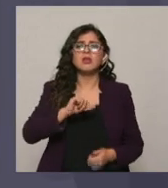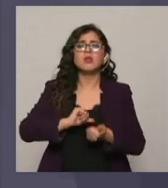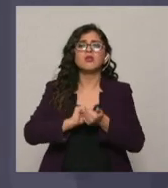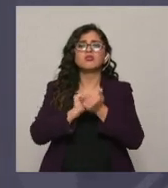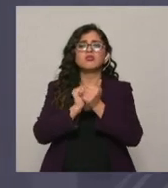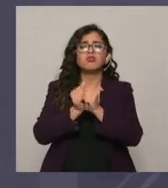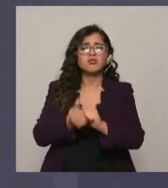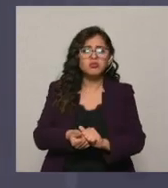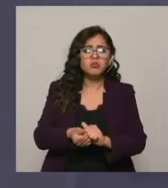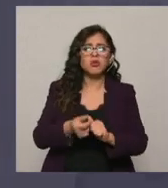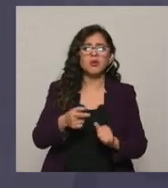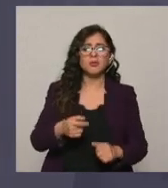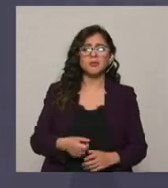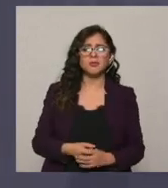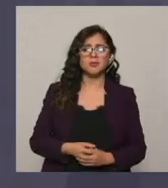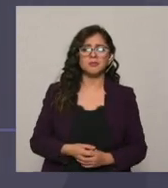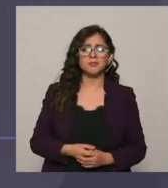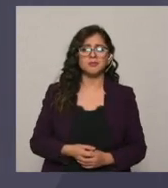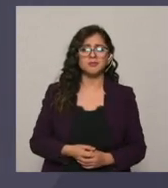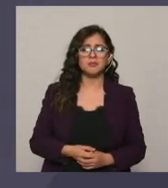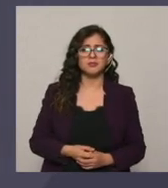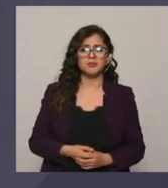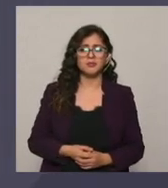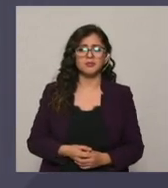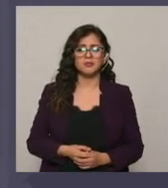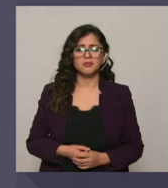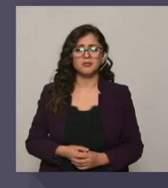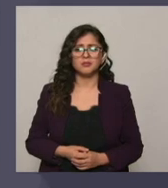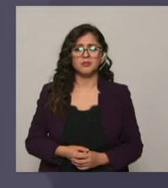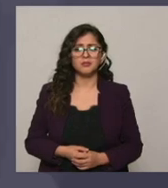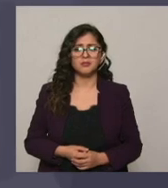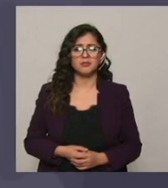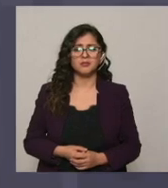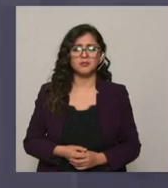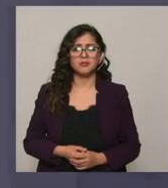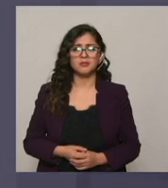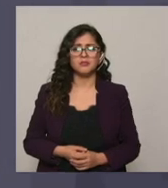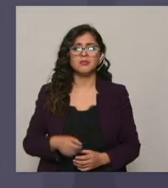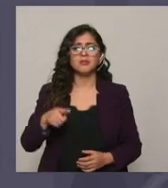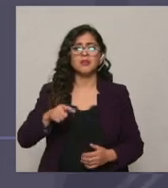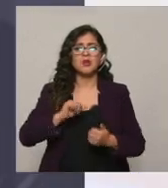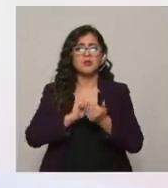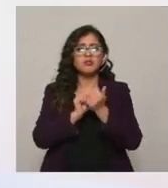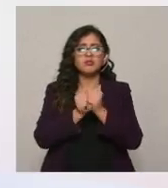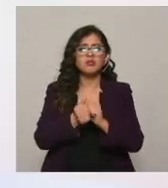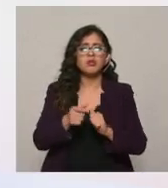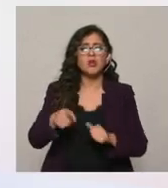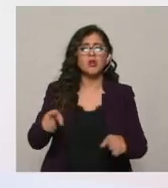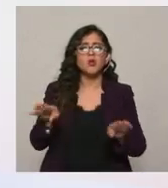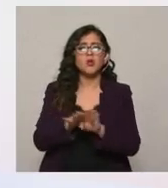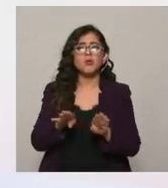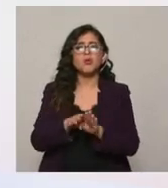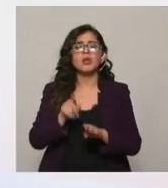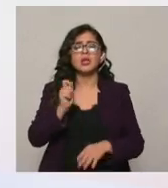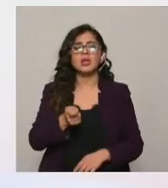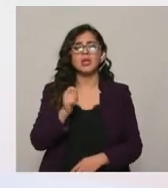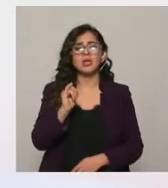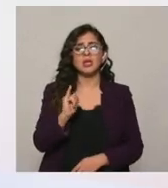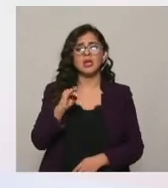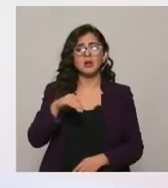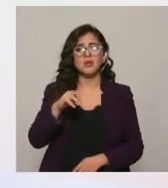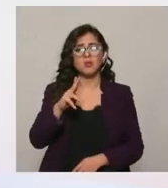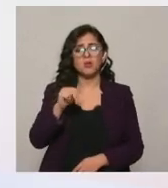generado o parte de este ingrediente principal en este caldo de cultivo de impunidad, ¿no? Un mensaje